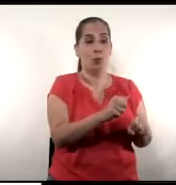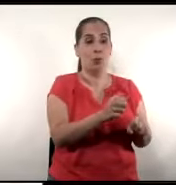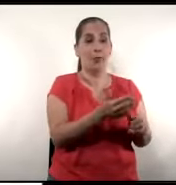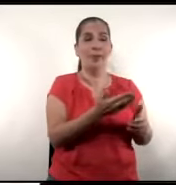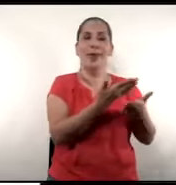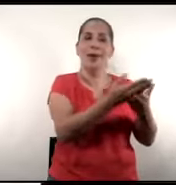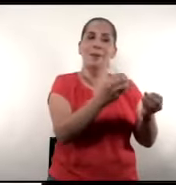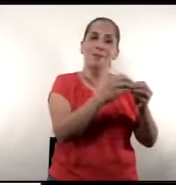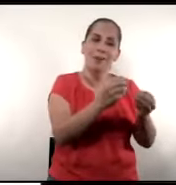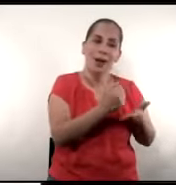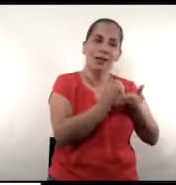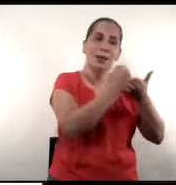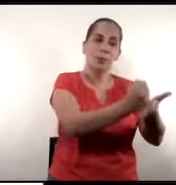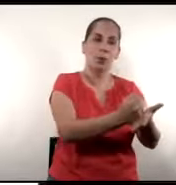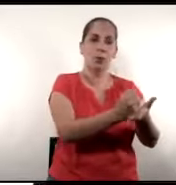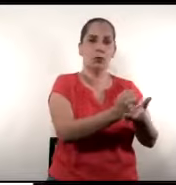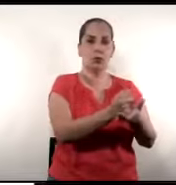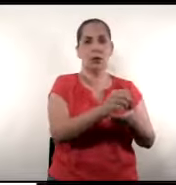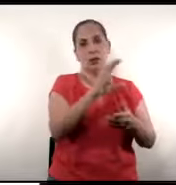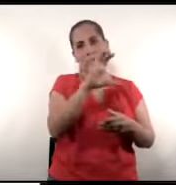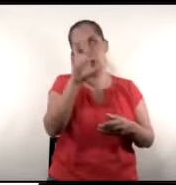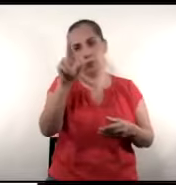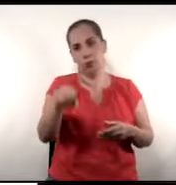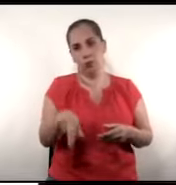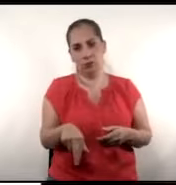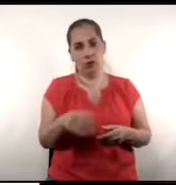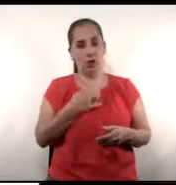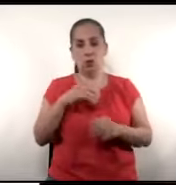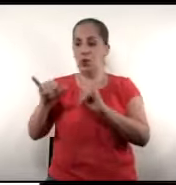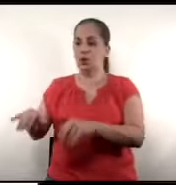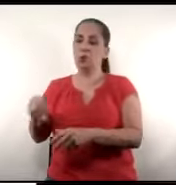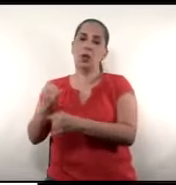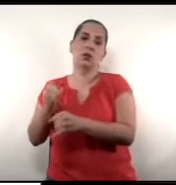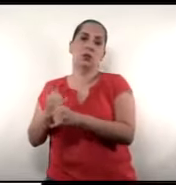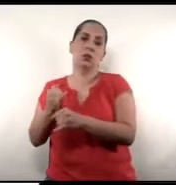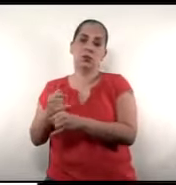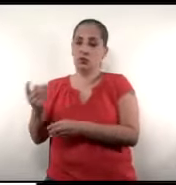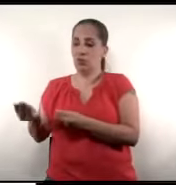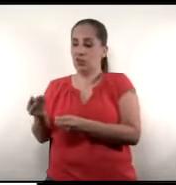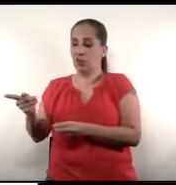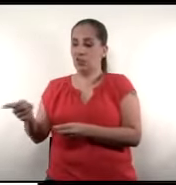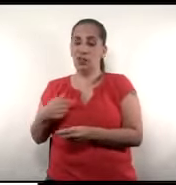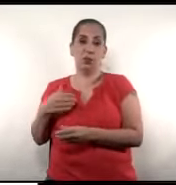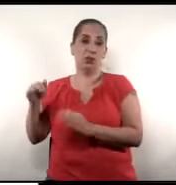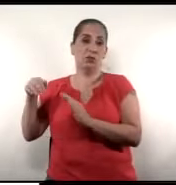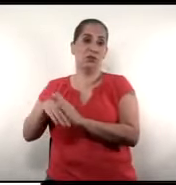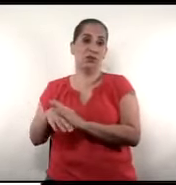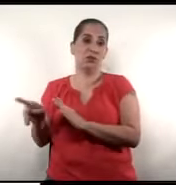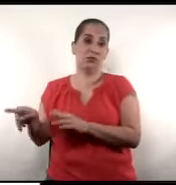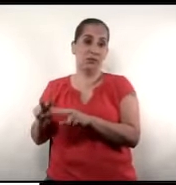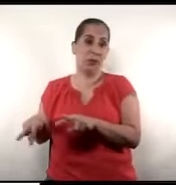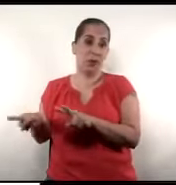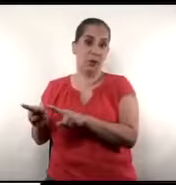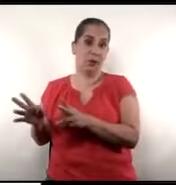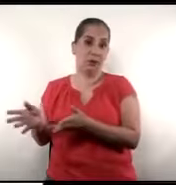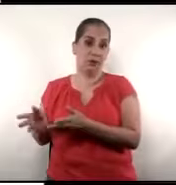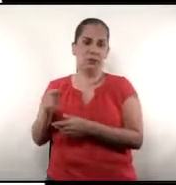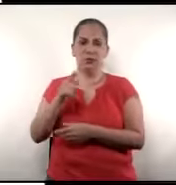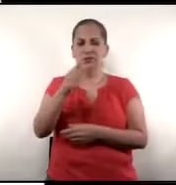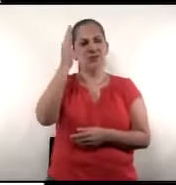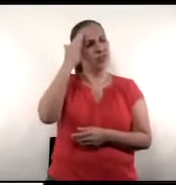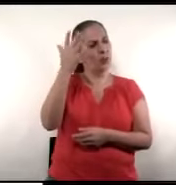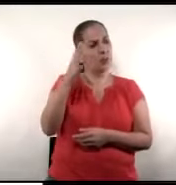a la sociedad costarricense, en vez de estar en una institución donde más bien lo que están haciendo es destruir valor. ¿Pues usted tiene idea qué porcentaje